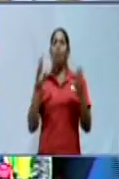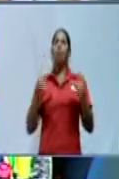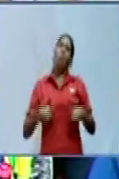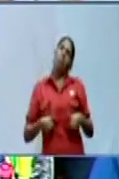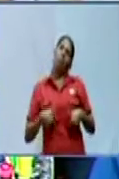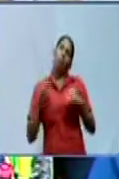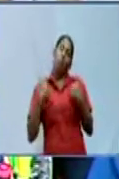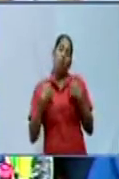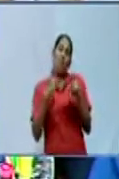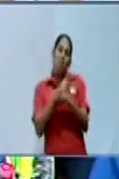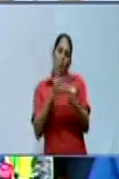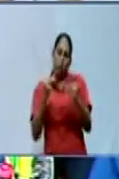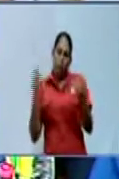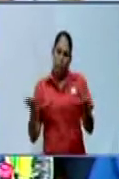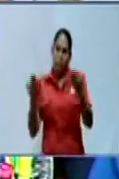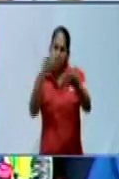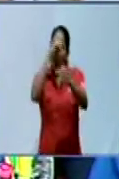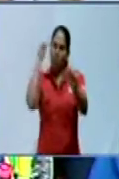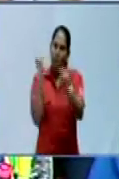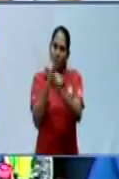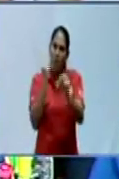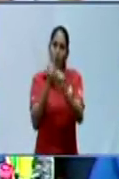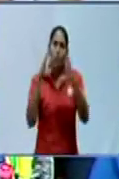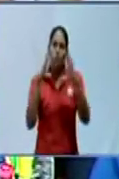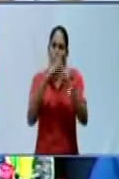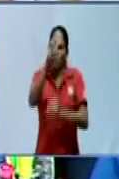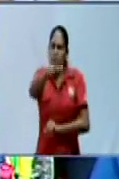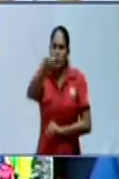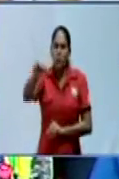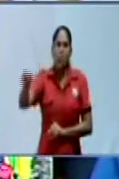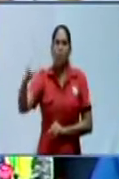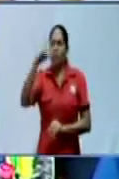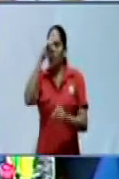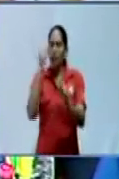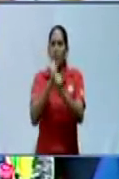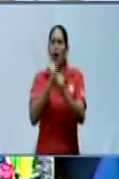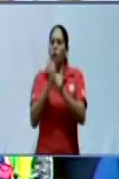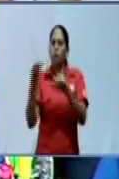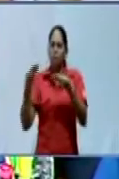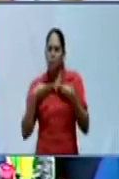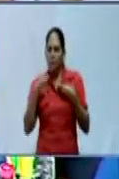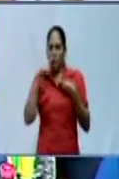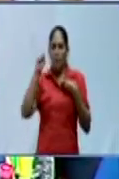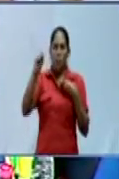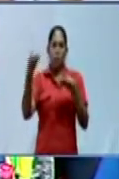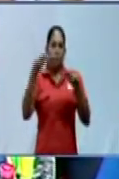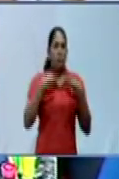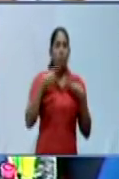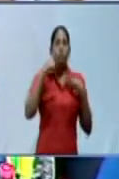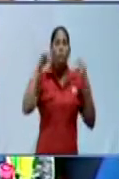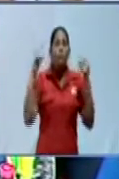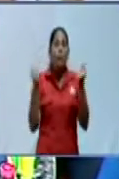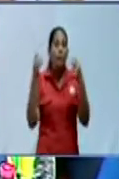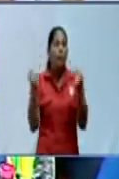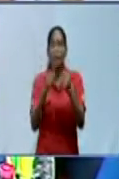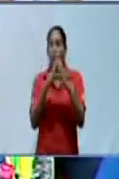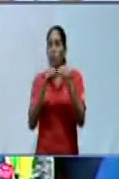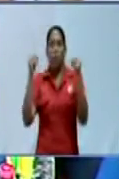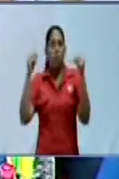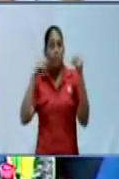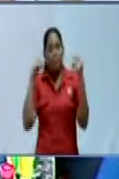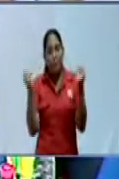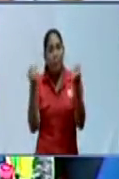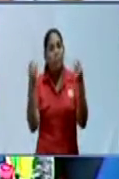haciéndome propuestas a mí públicamente. Presidente, cuidado con esto, con esto, con esto. Póngase las pilas.